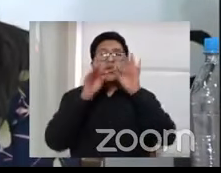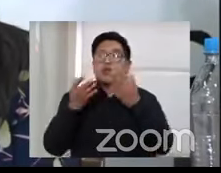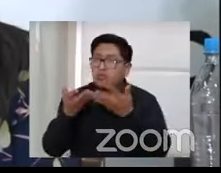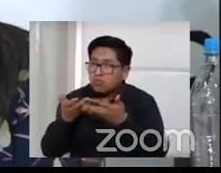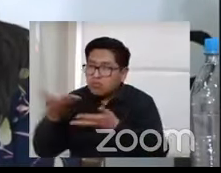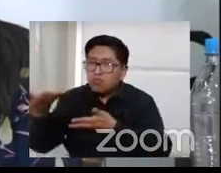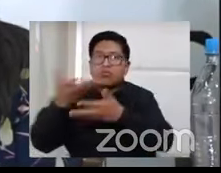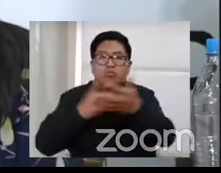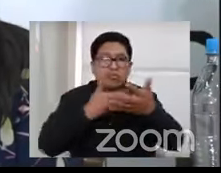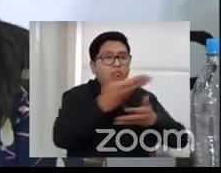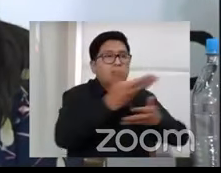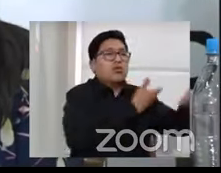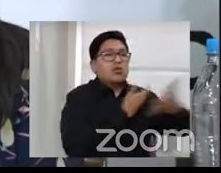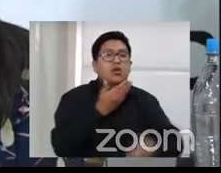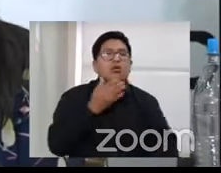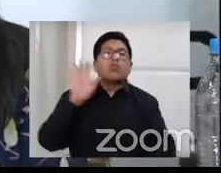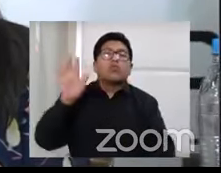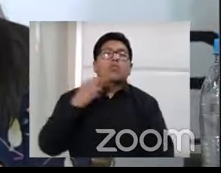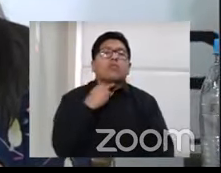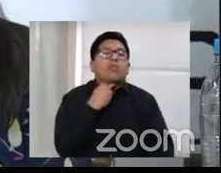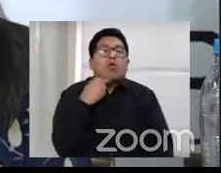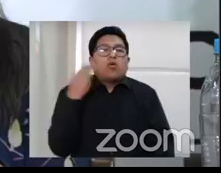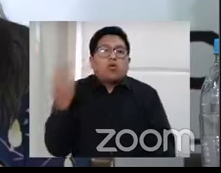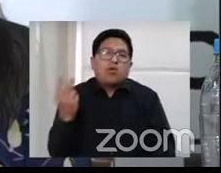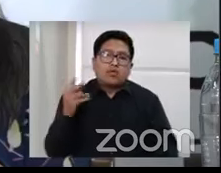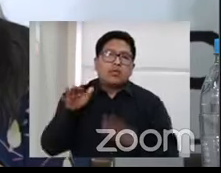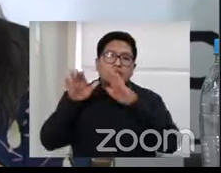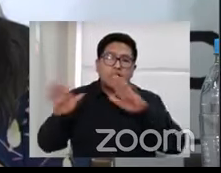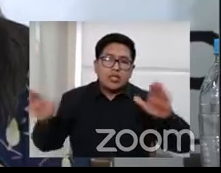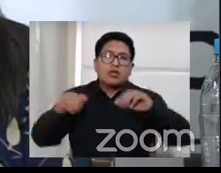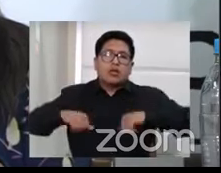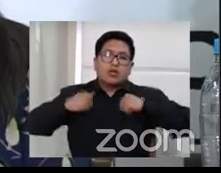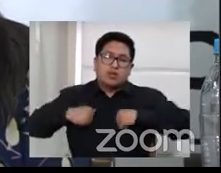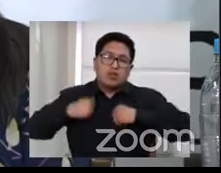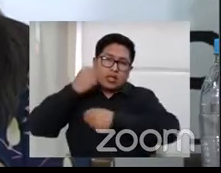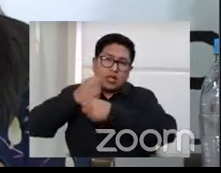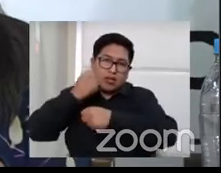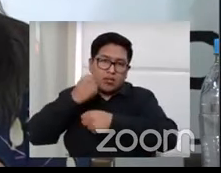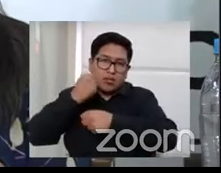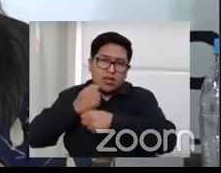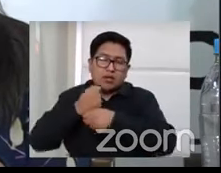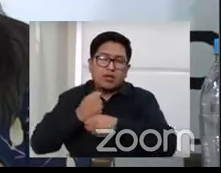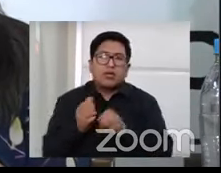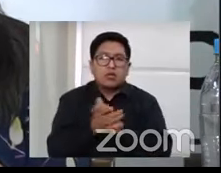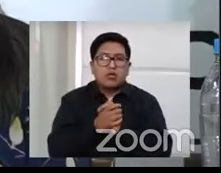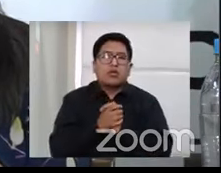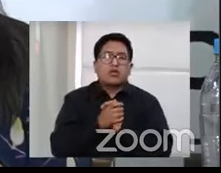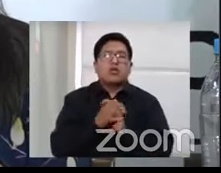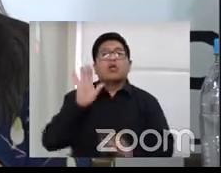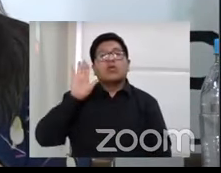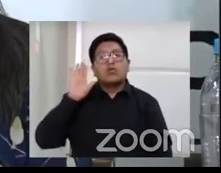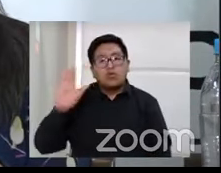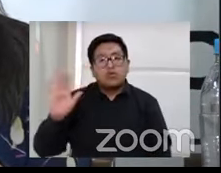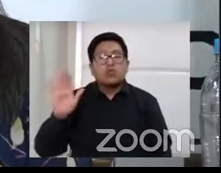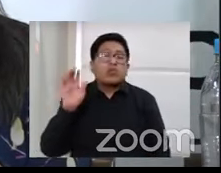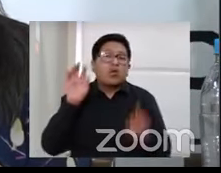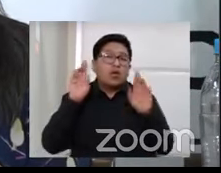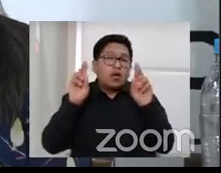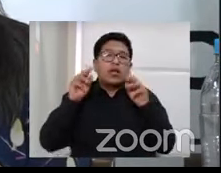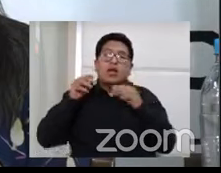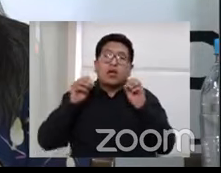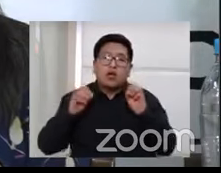escuchar la voz de las niñas niños adolescentes trabajadores de bolivia y la posibilidad de la primera escucha